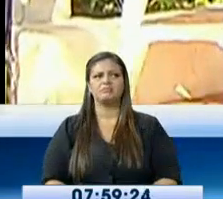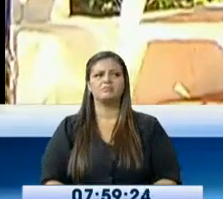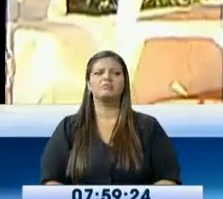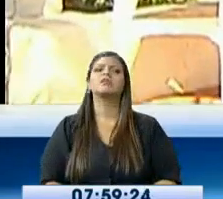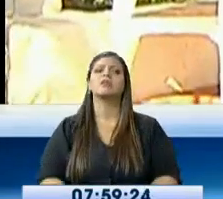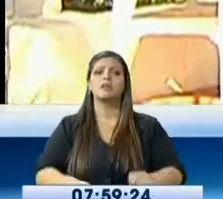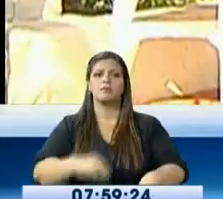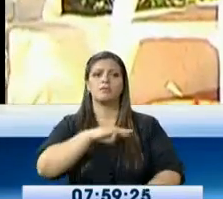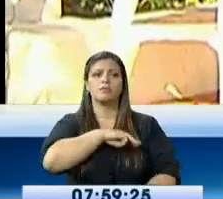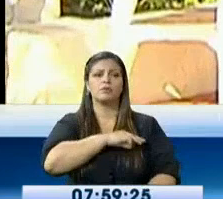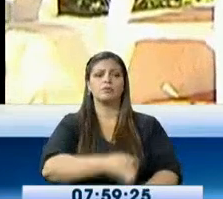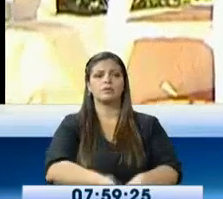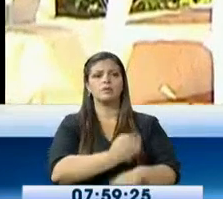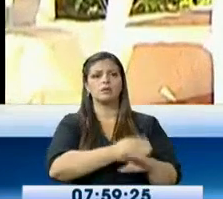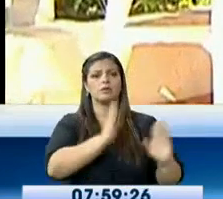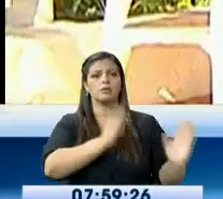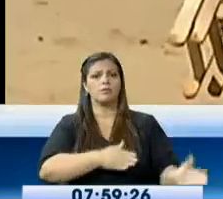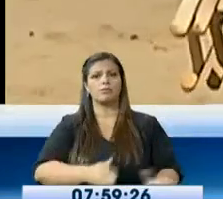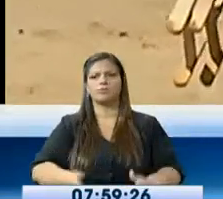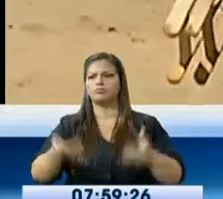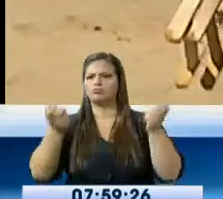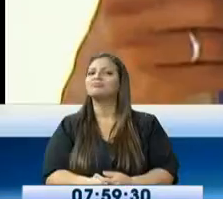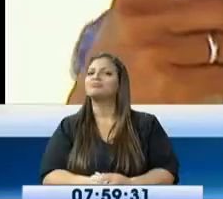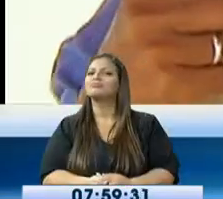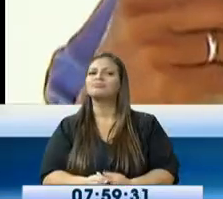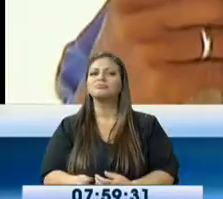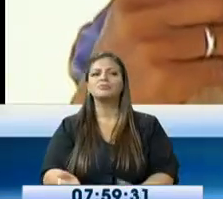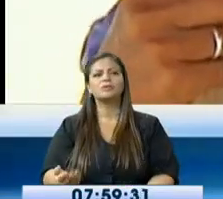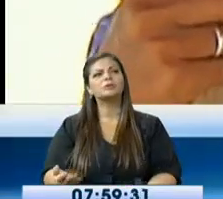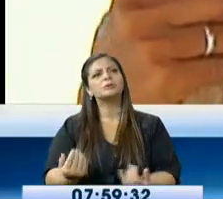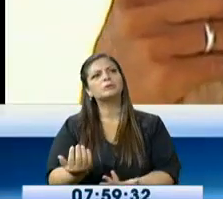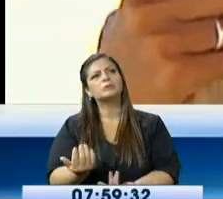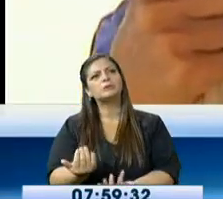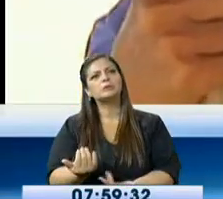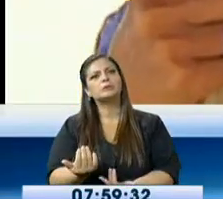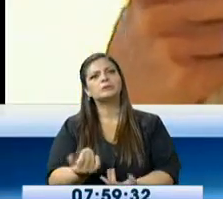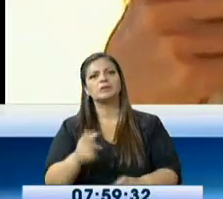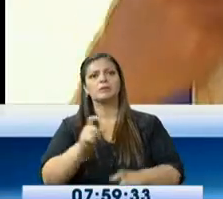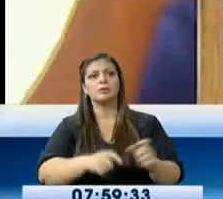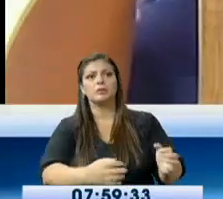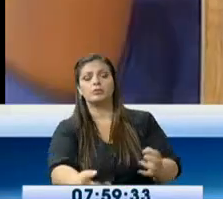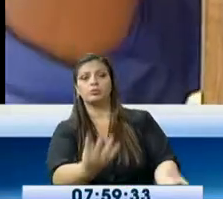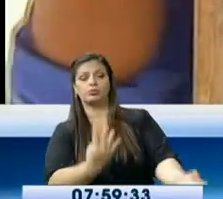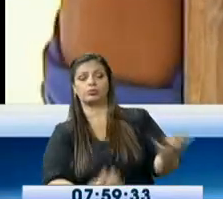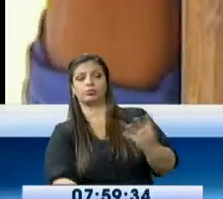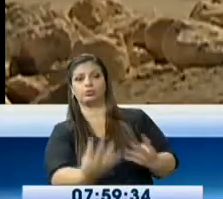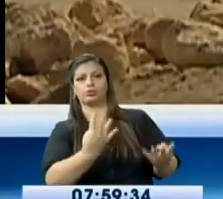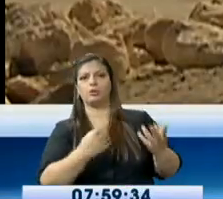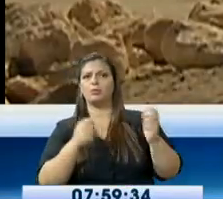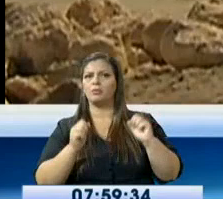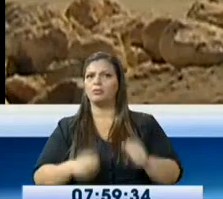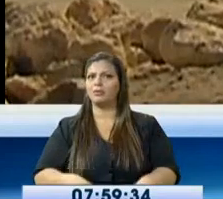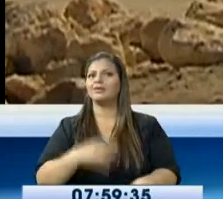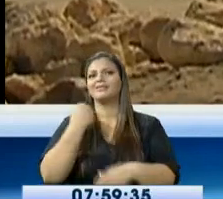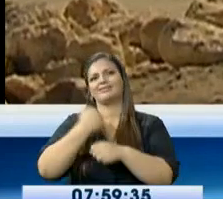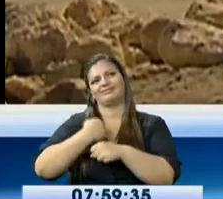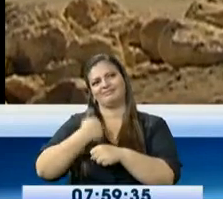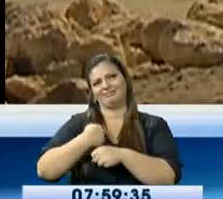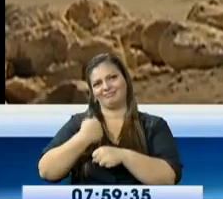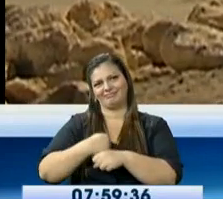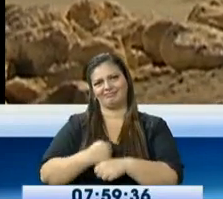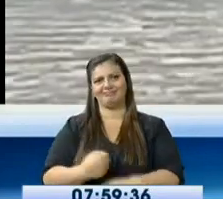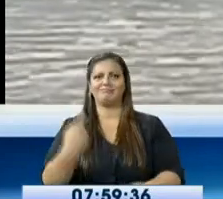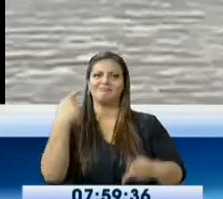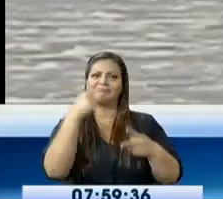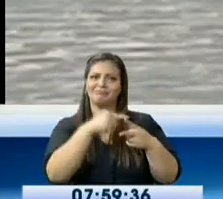del municipio nosotros estamos totalmente controlados. Pablo Magallanes. Fin de año más. Sí, ahí sí llega más la gente. Dos paraísos que están